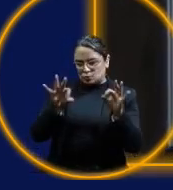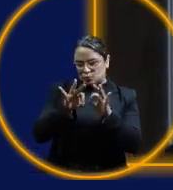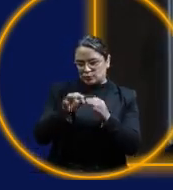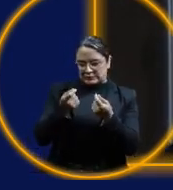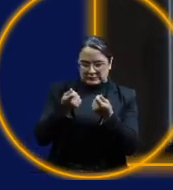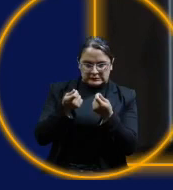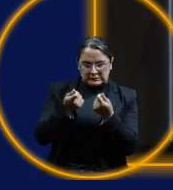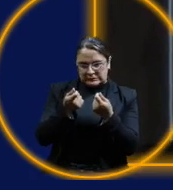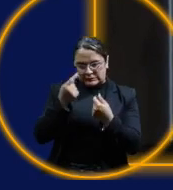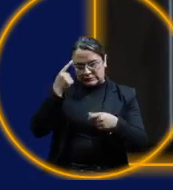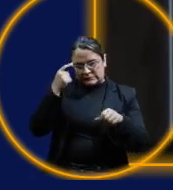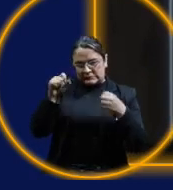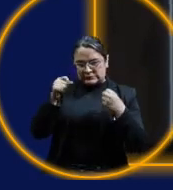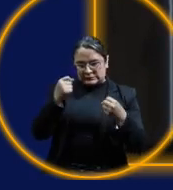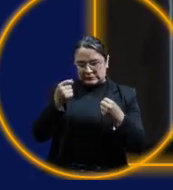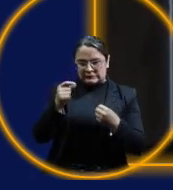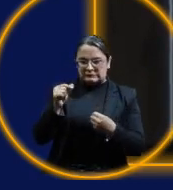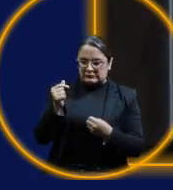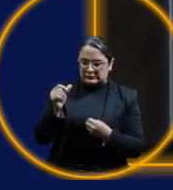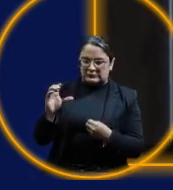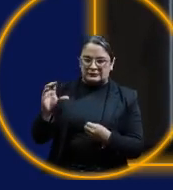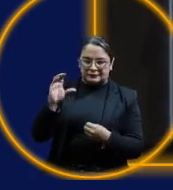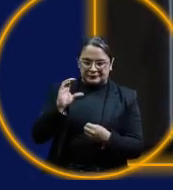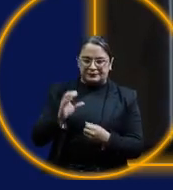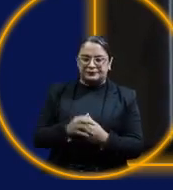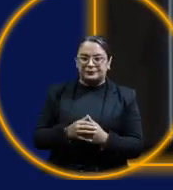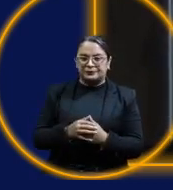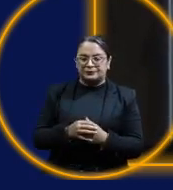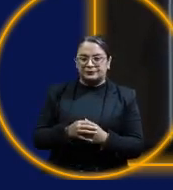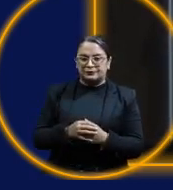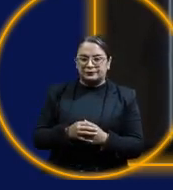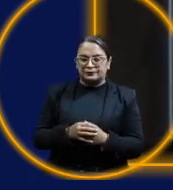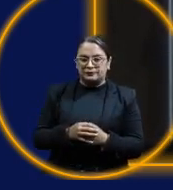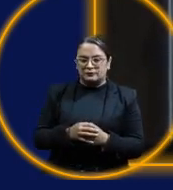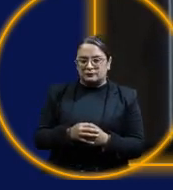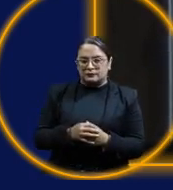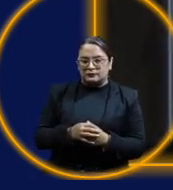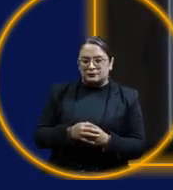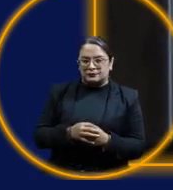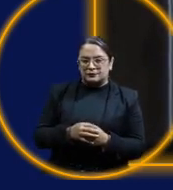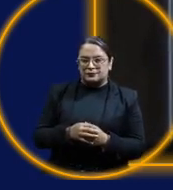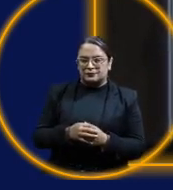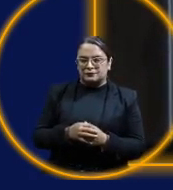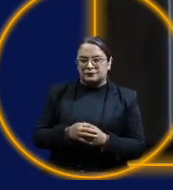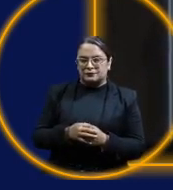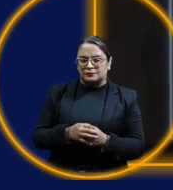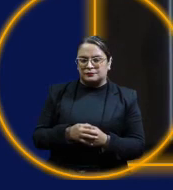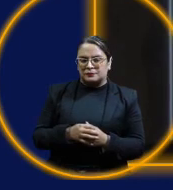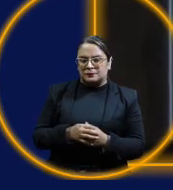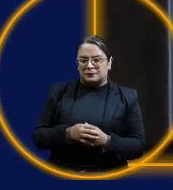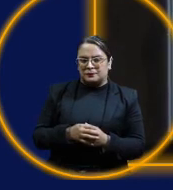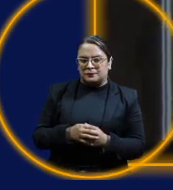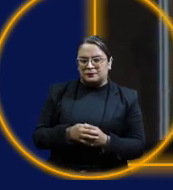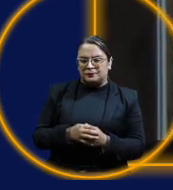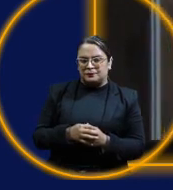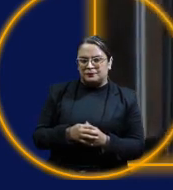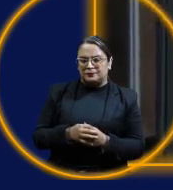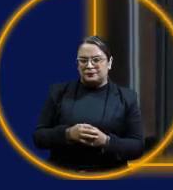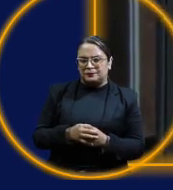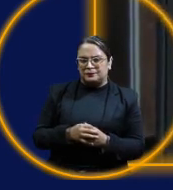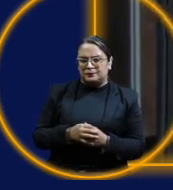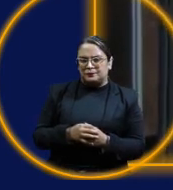dinero y sostenibilidad dirías tú que el incremento de la